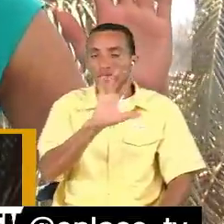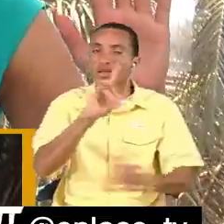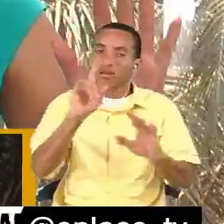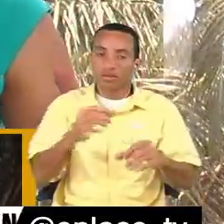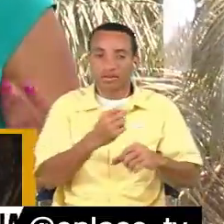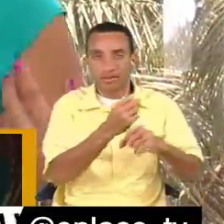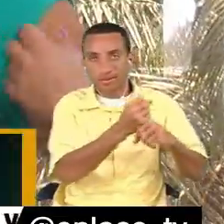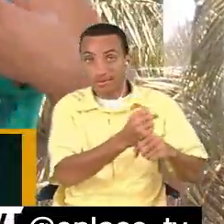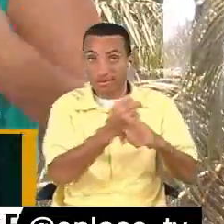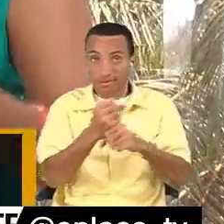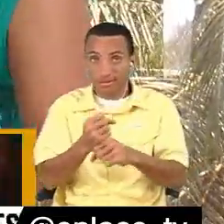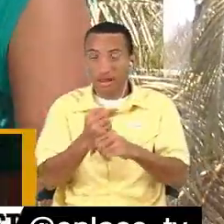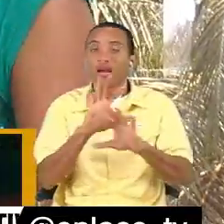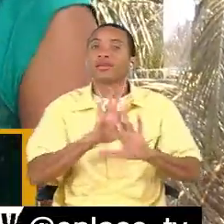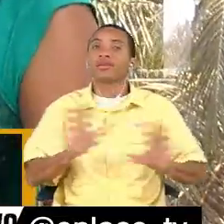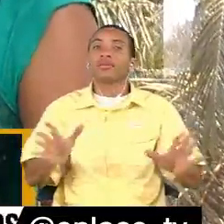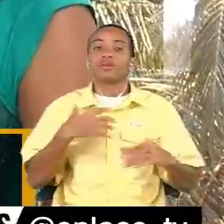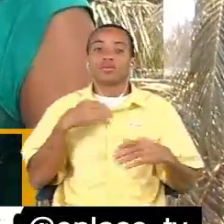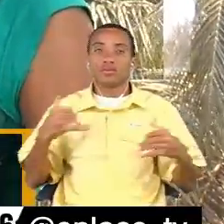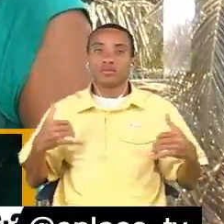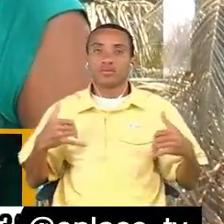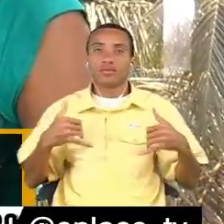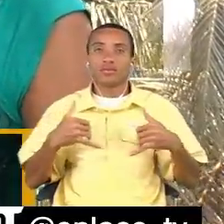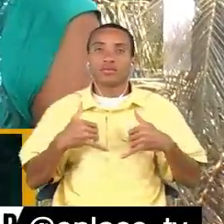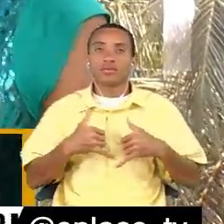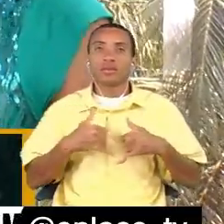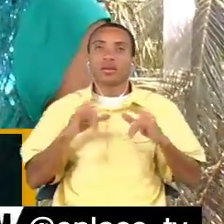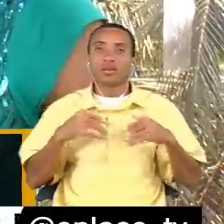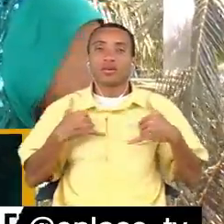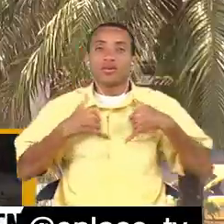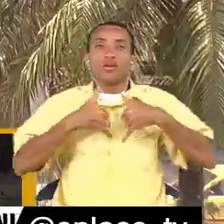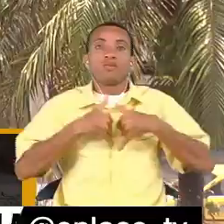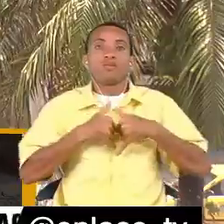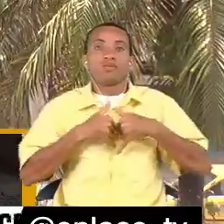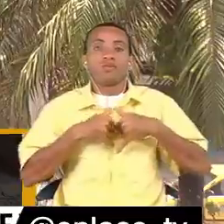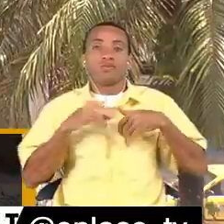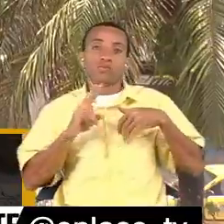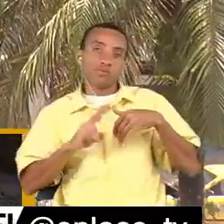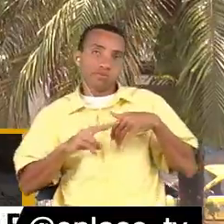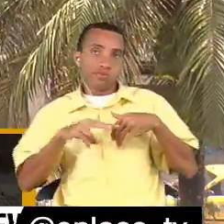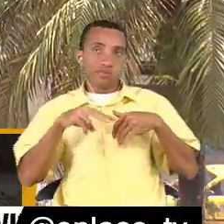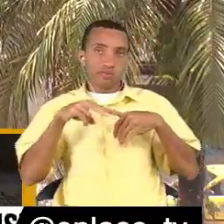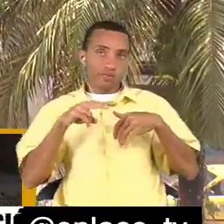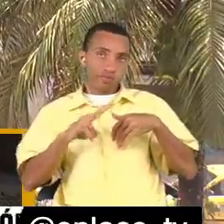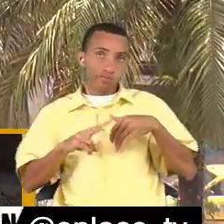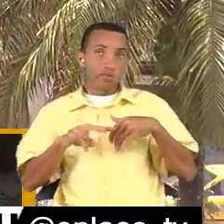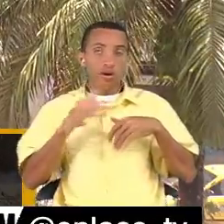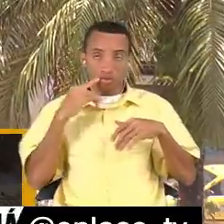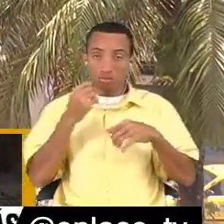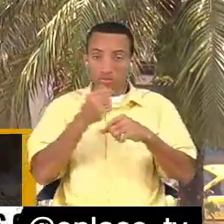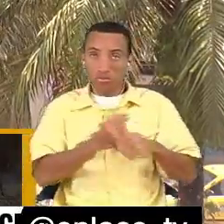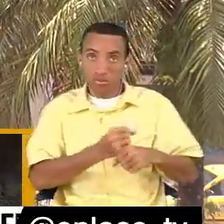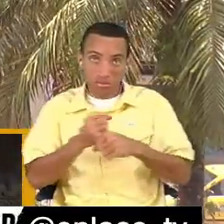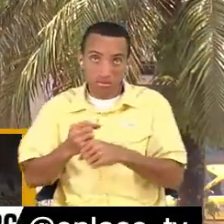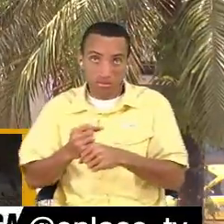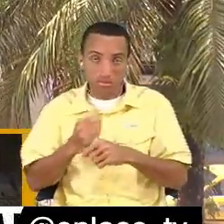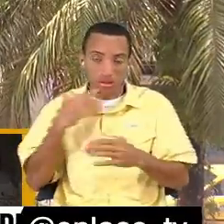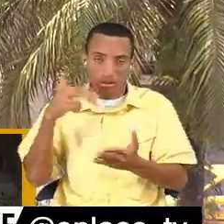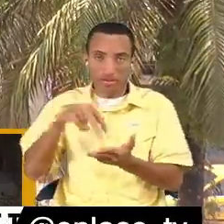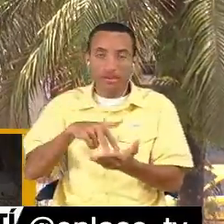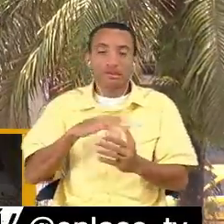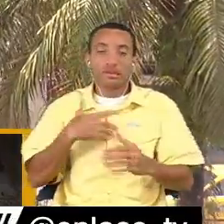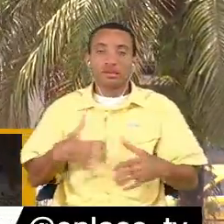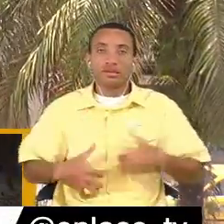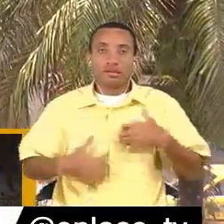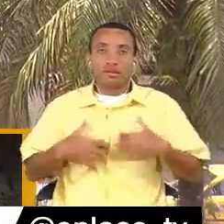mensaje tan importante. Ponerse chaleco salvavidas. ¿Usted ha montado un chalupa? Sí, realmente he tenido la oportunidad de hacerlo dos veces. Mucho miedo me